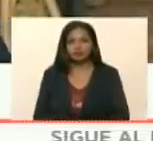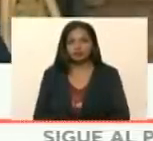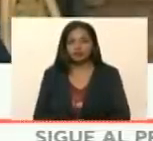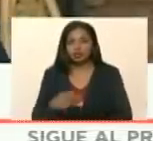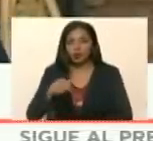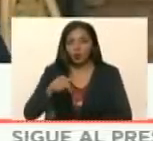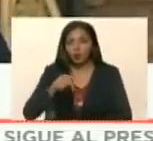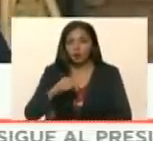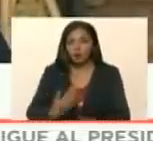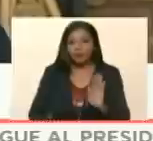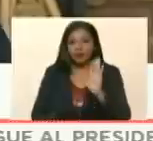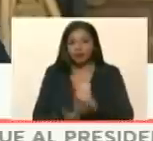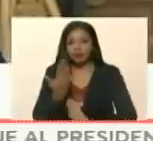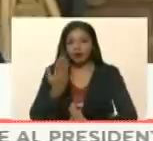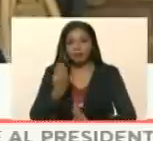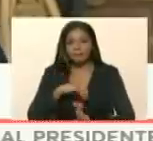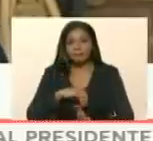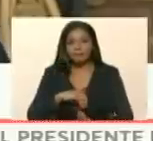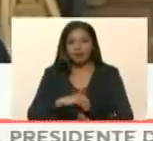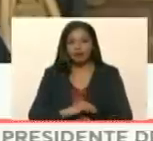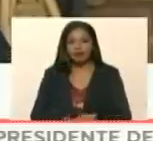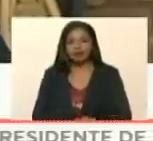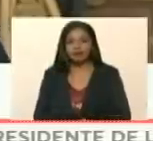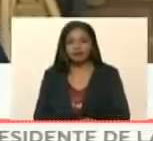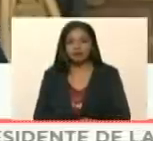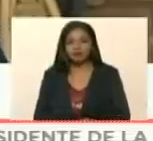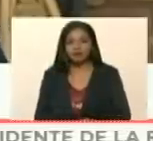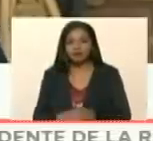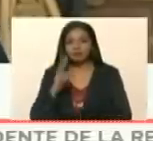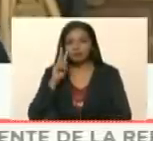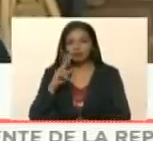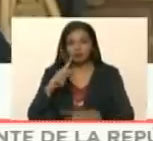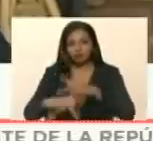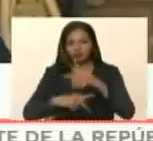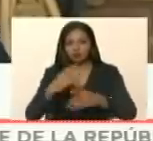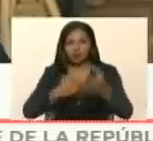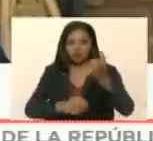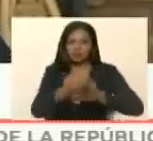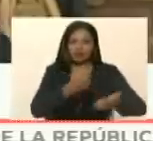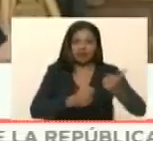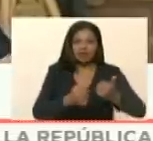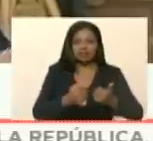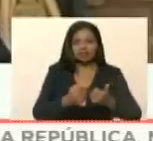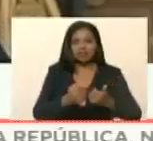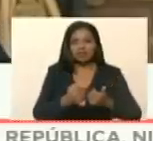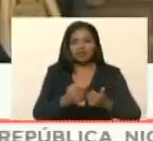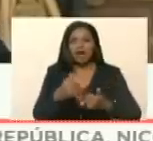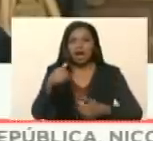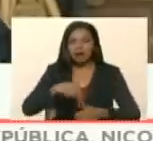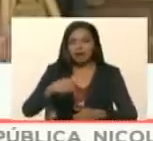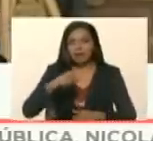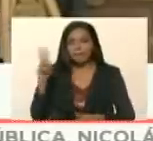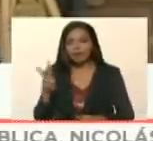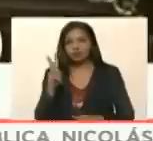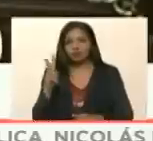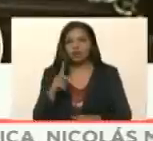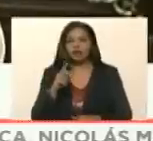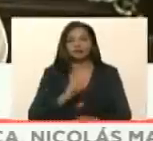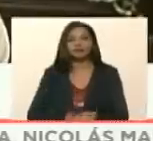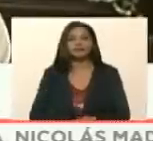elevar de manera sostenible la producción de leche líquida y de leche en